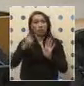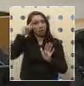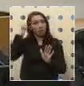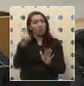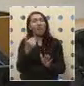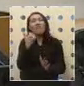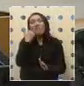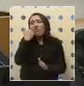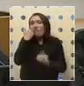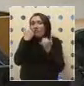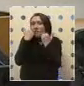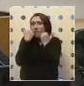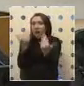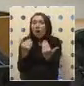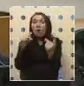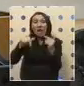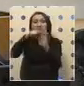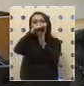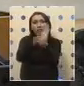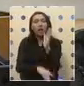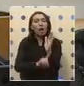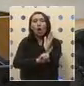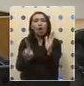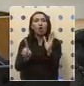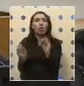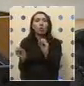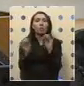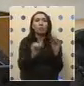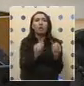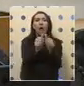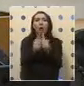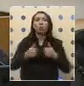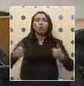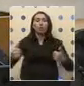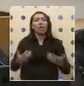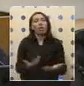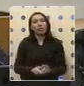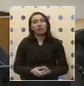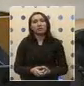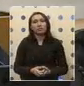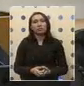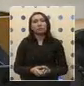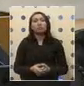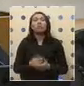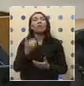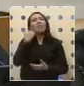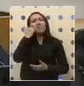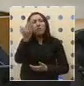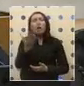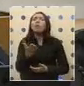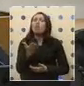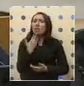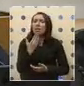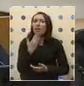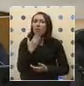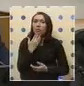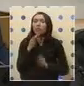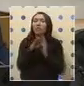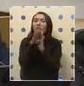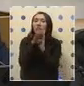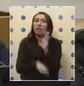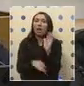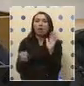le dé vergüenza que esta rebaja no aplique para las autoridades, pero que nos dé vergüenza también que le estemos